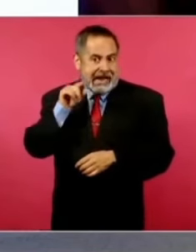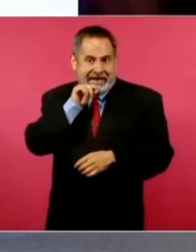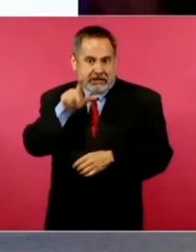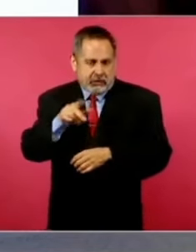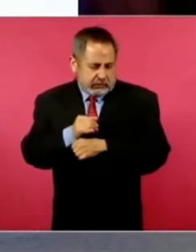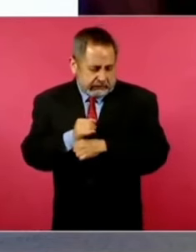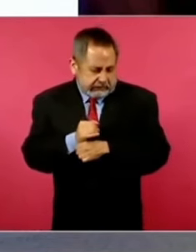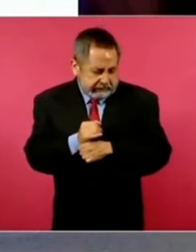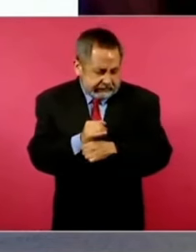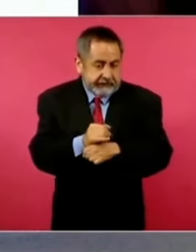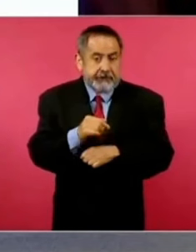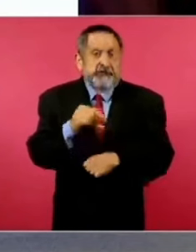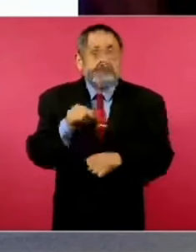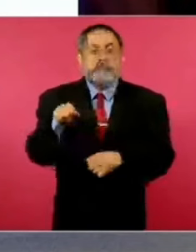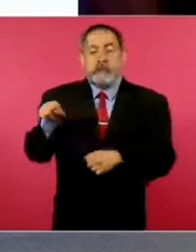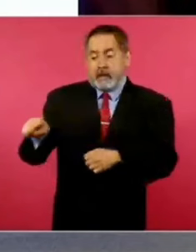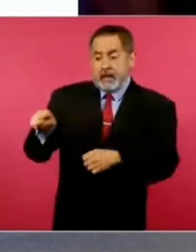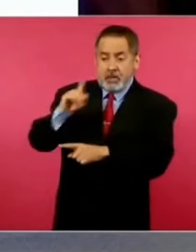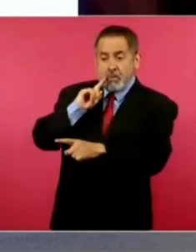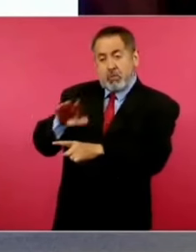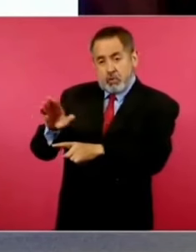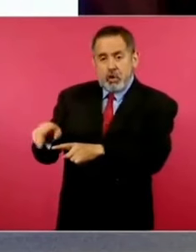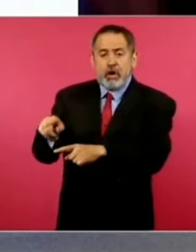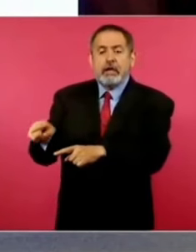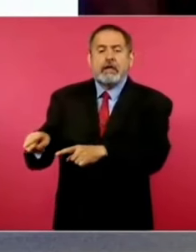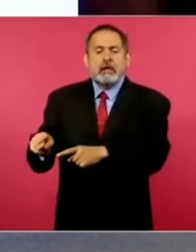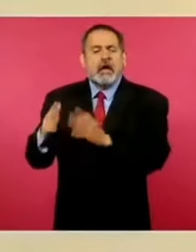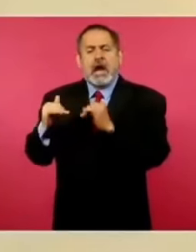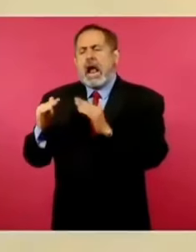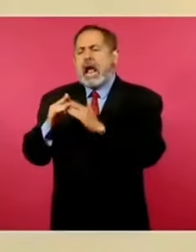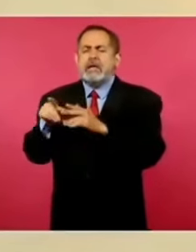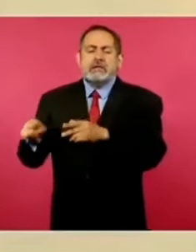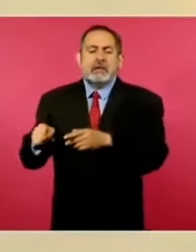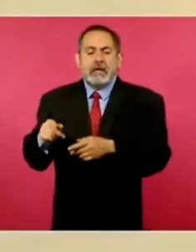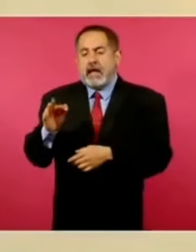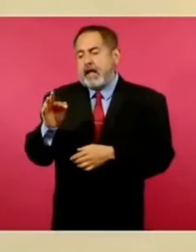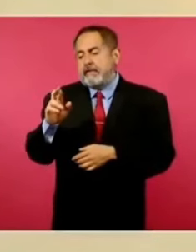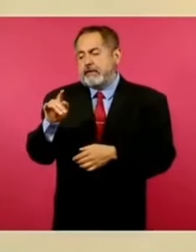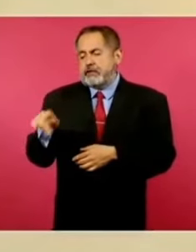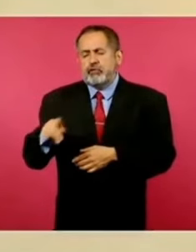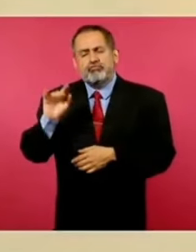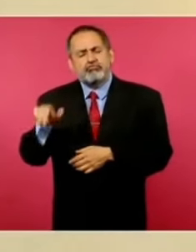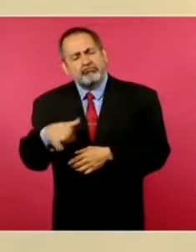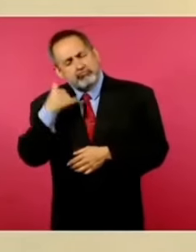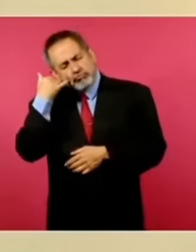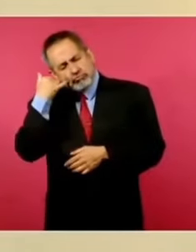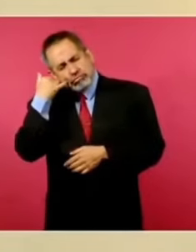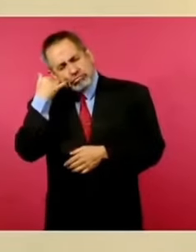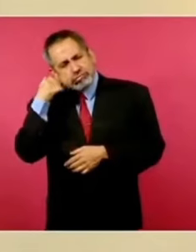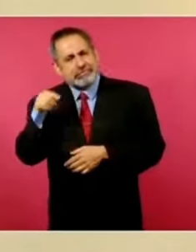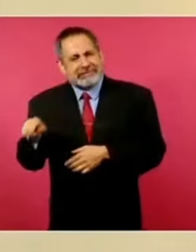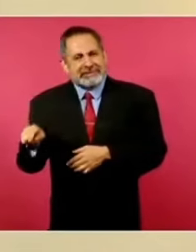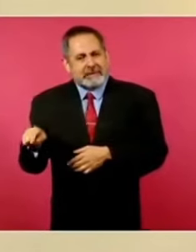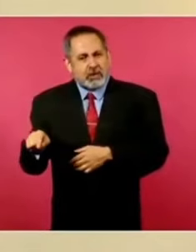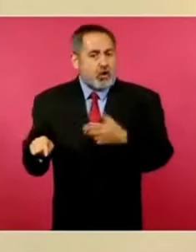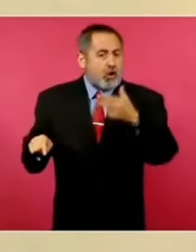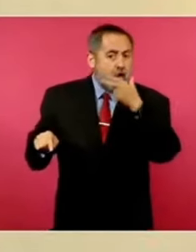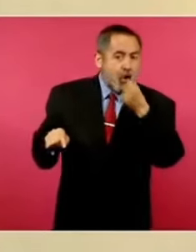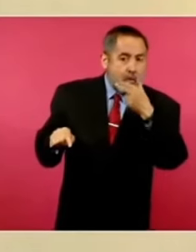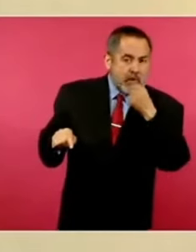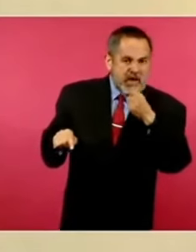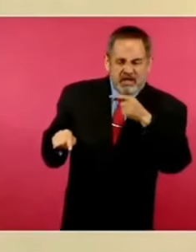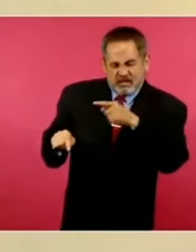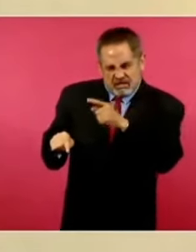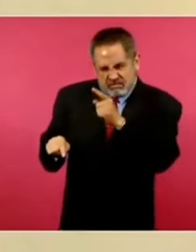víctima se encontraba en su domicilio en la Colonia el Fresno cuando recibió una llamada telefónica de un hombre que se